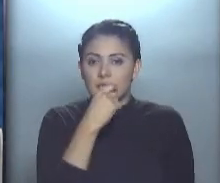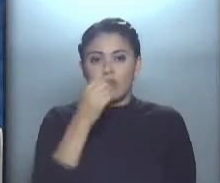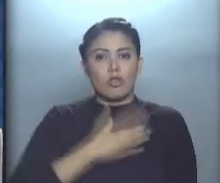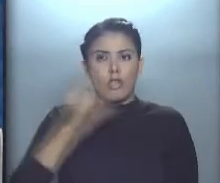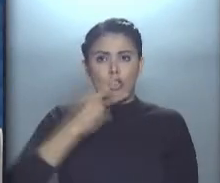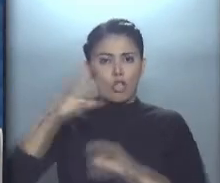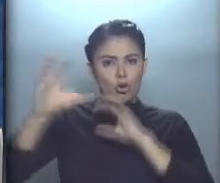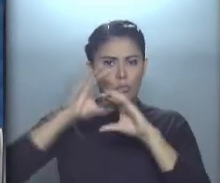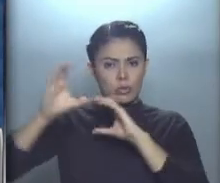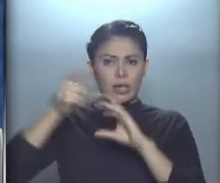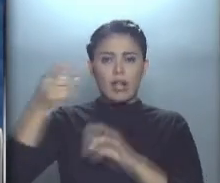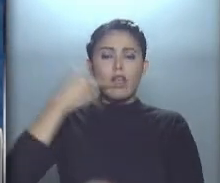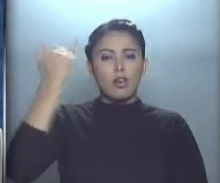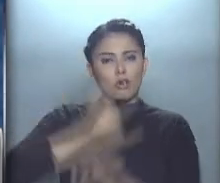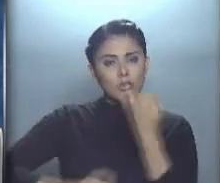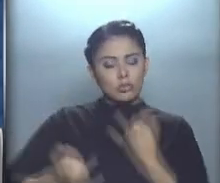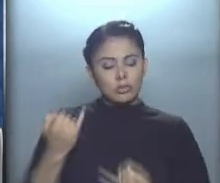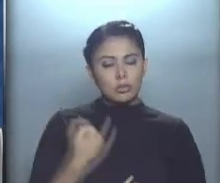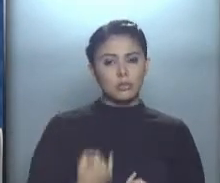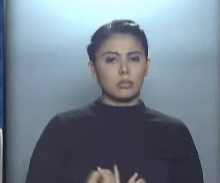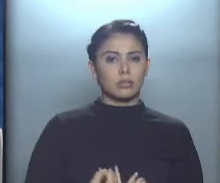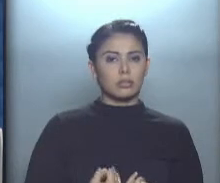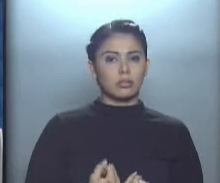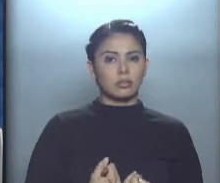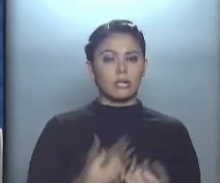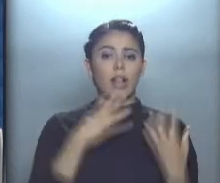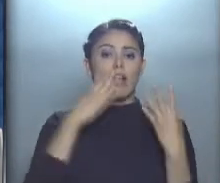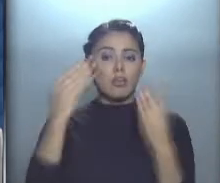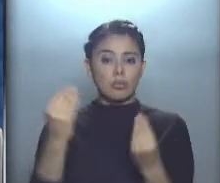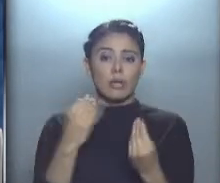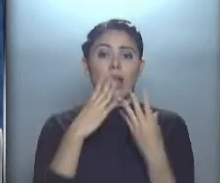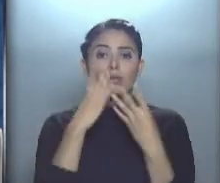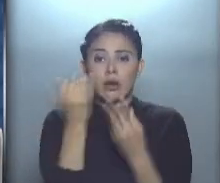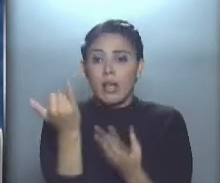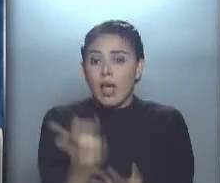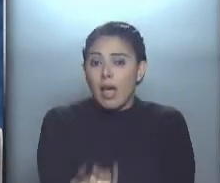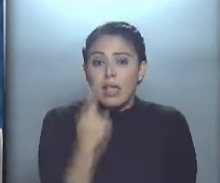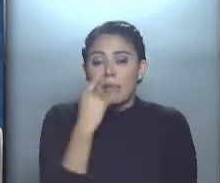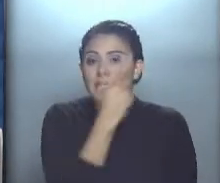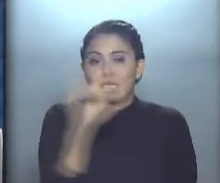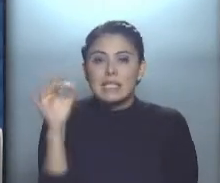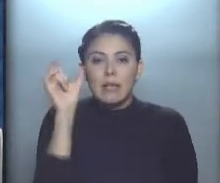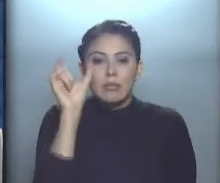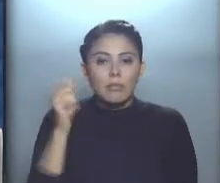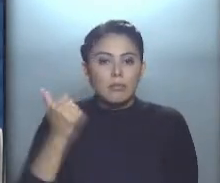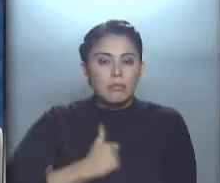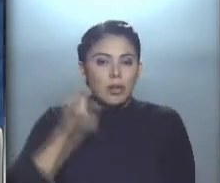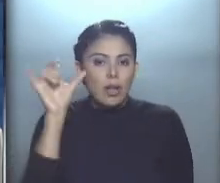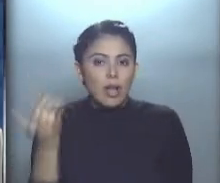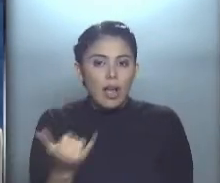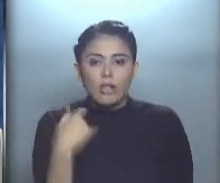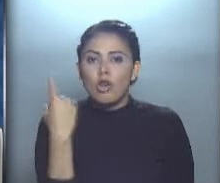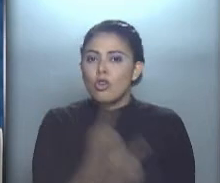conmigo, me planteó la asistencia y la asistencia está, 1.100 hombres. Nosotros no